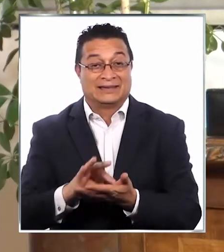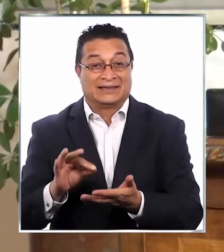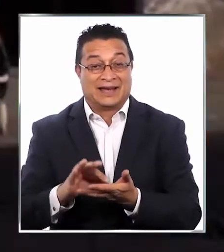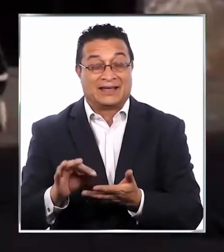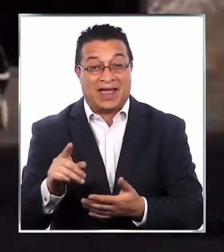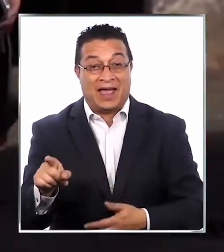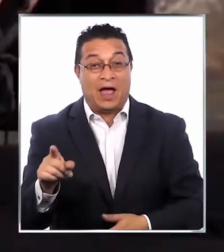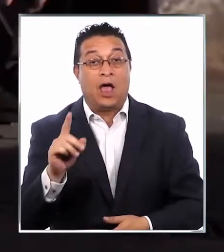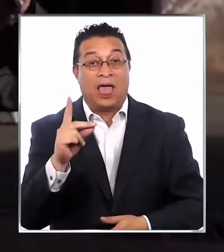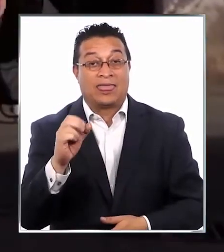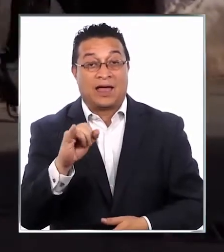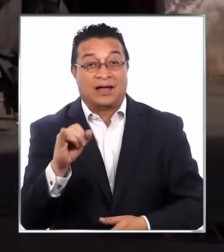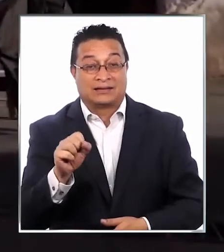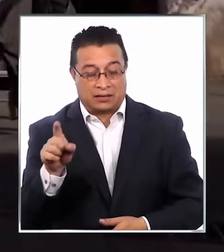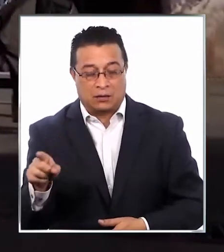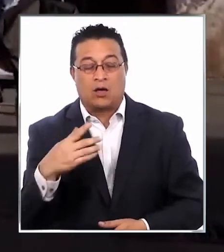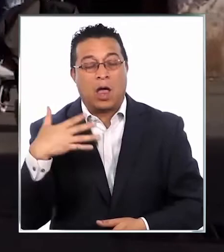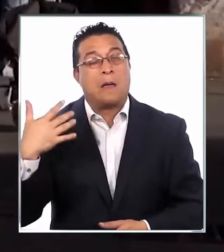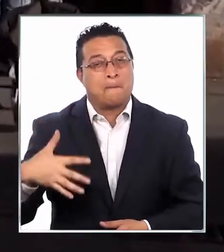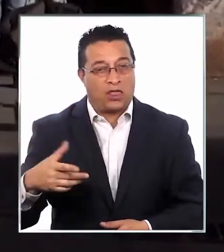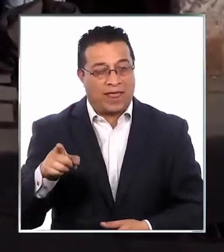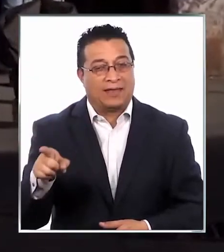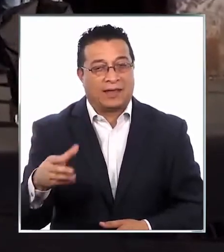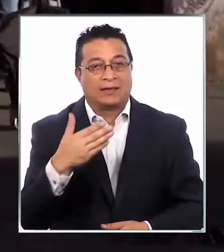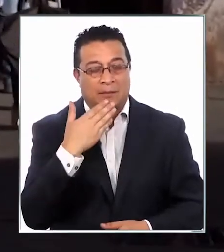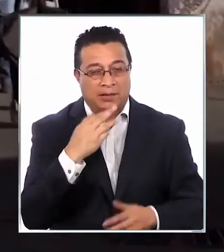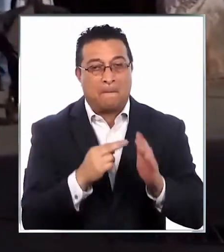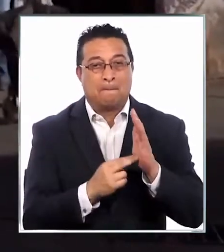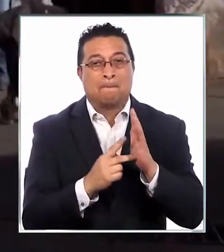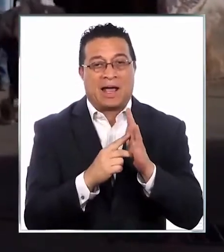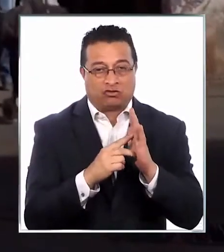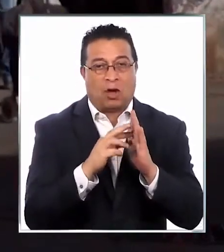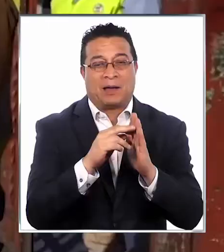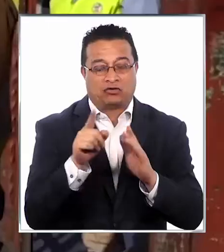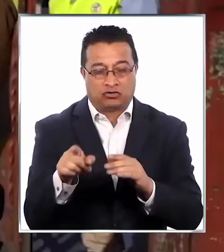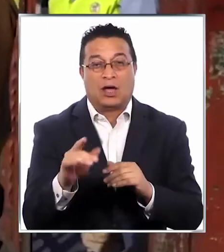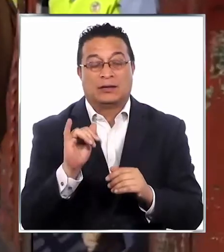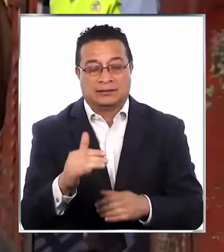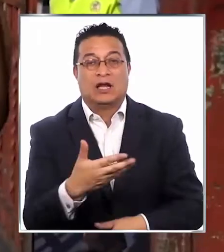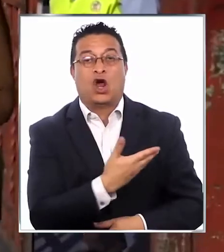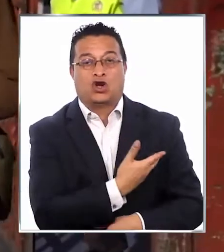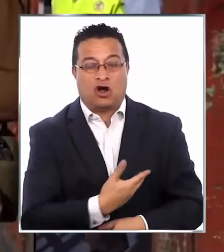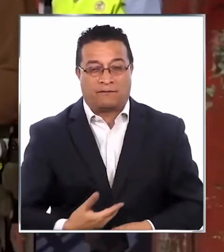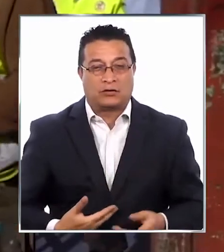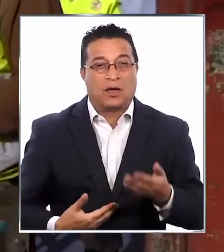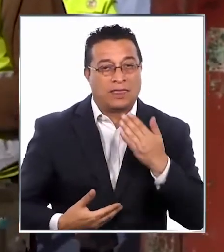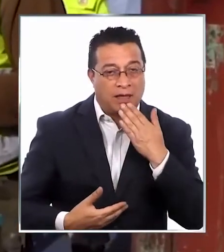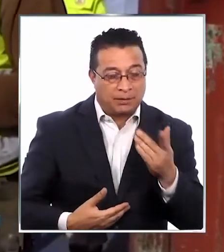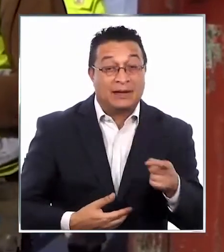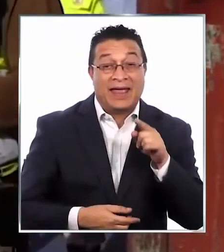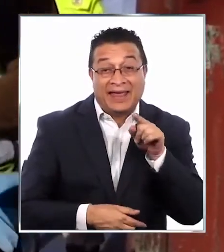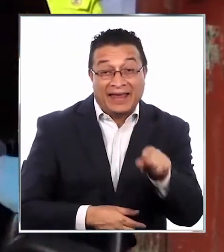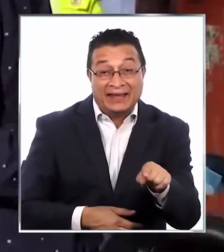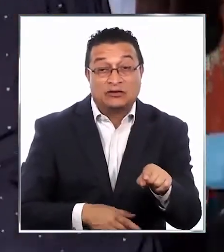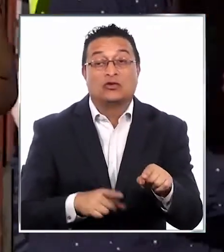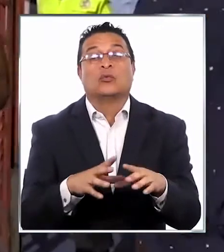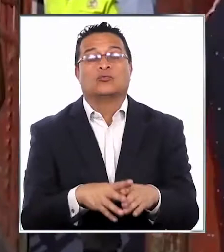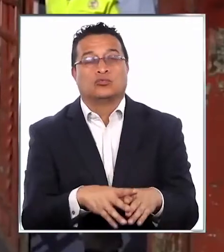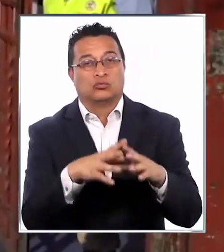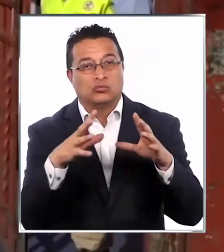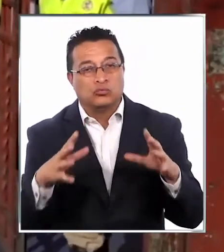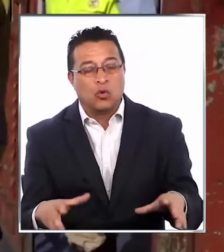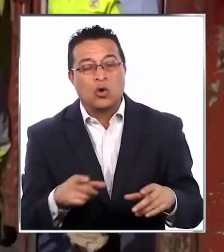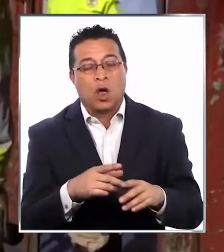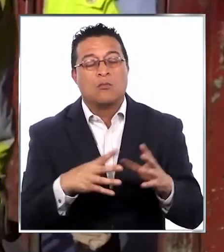Pública ha sido muy importante en el plan paso a paso, pero también gobierno. Eso yo creo que fue